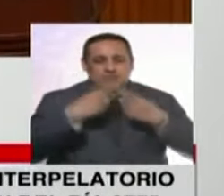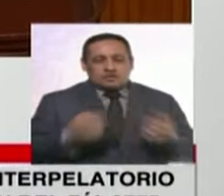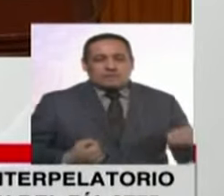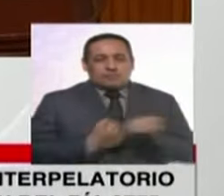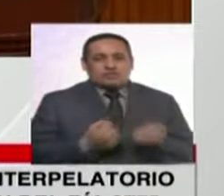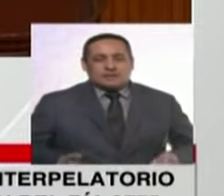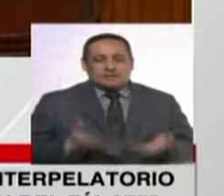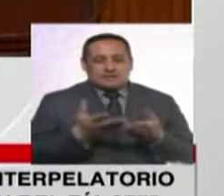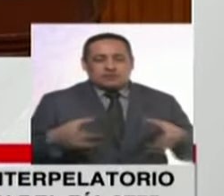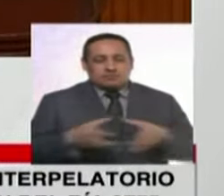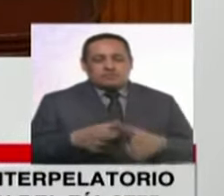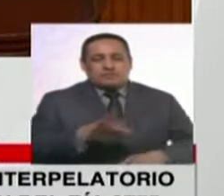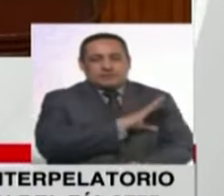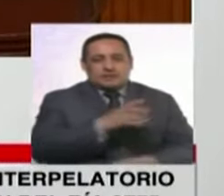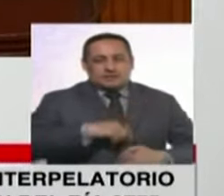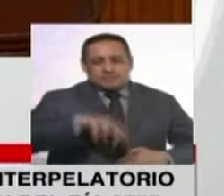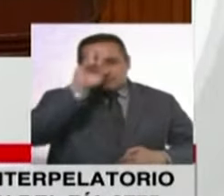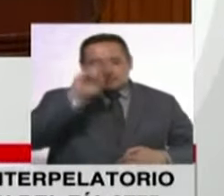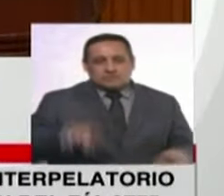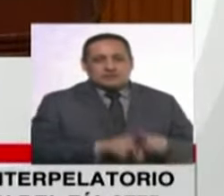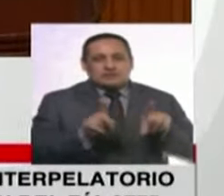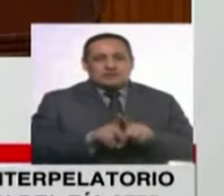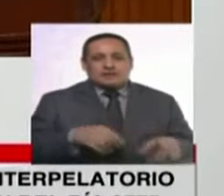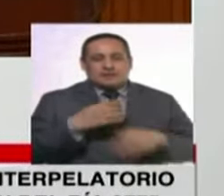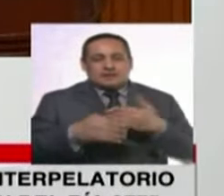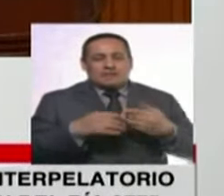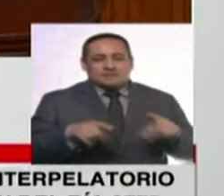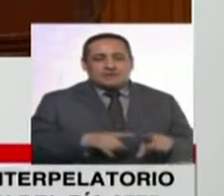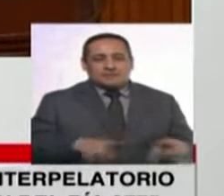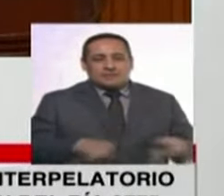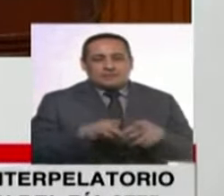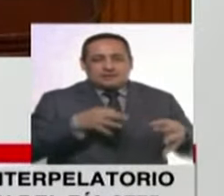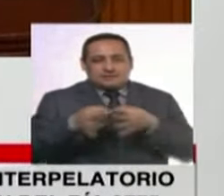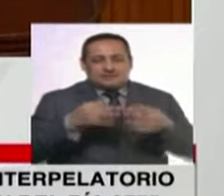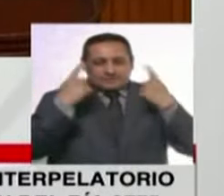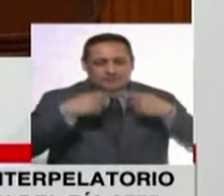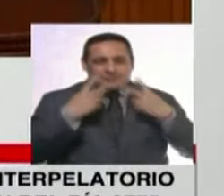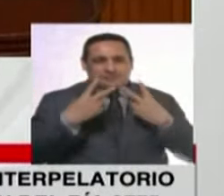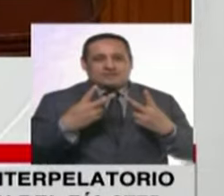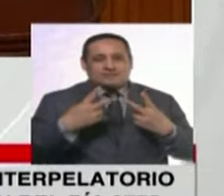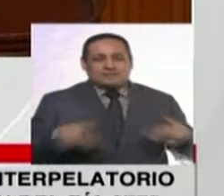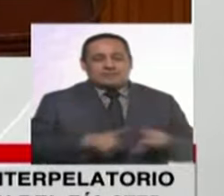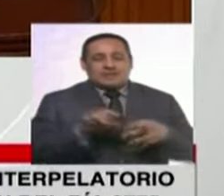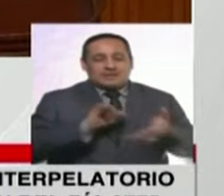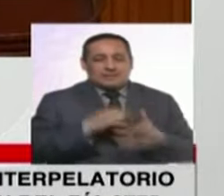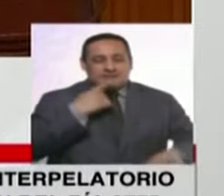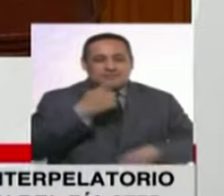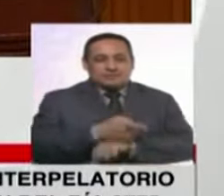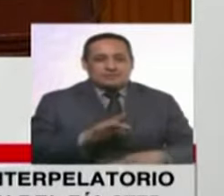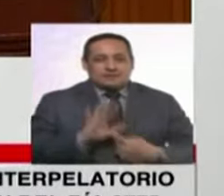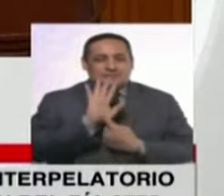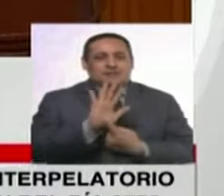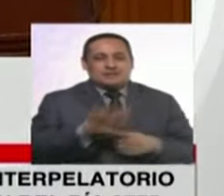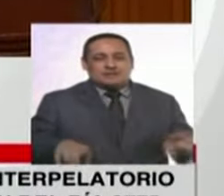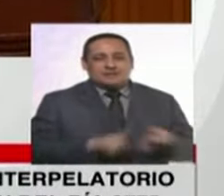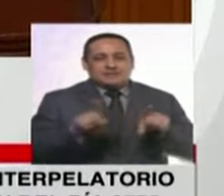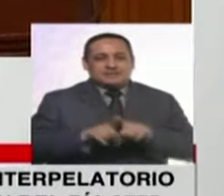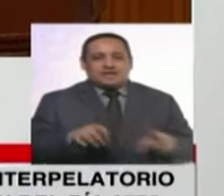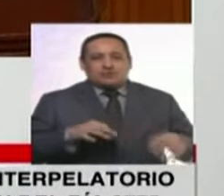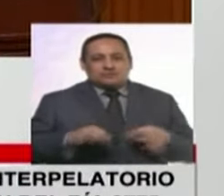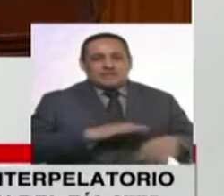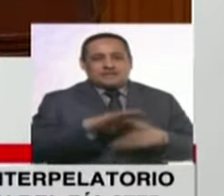que viene brindando la fiscalía de la nación Cuál es la posición del Ministerio del interior respecto a las denuncias presentadas por